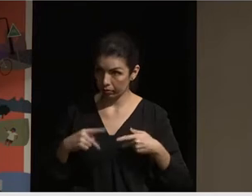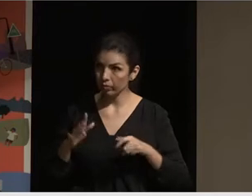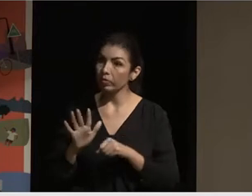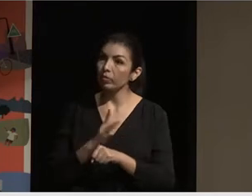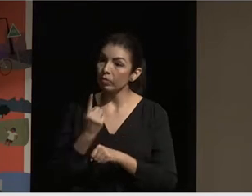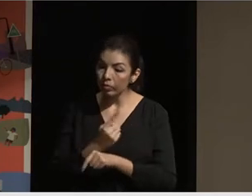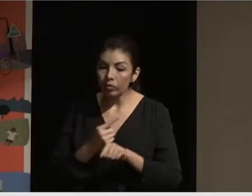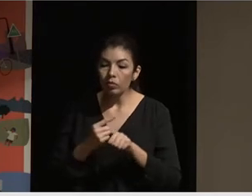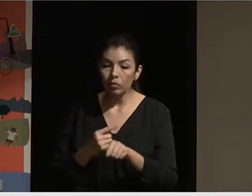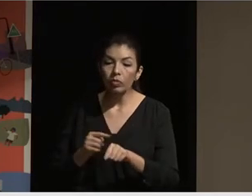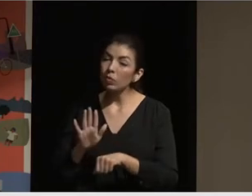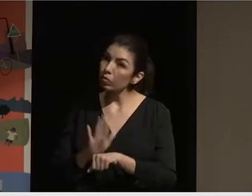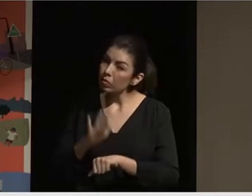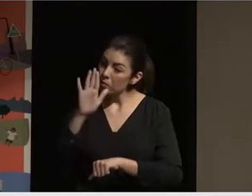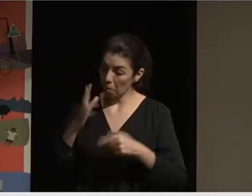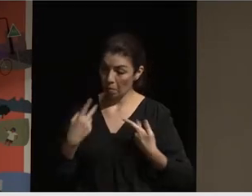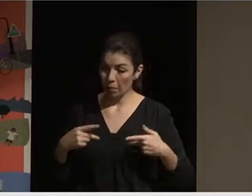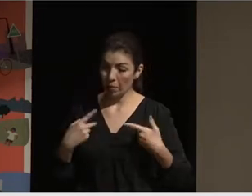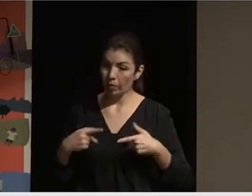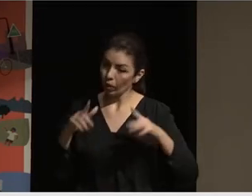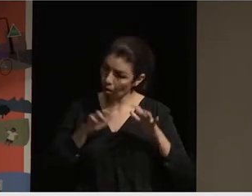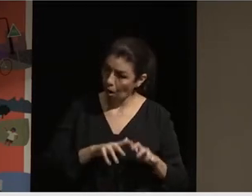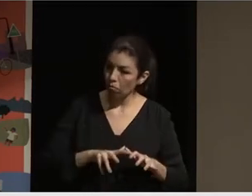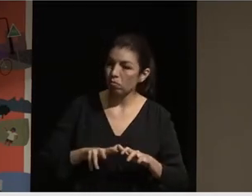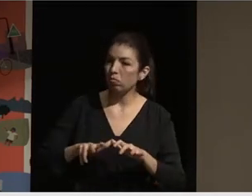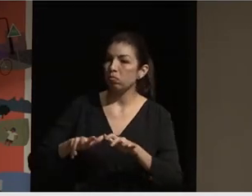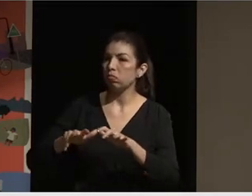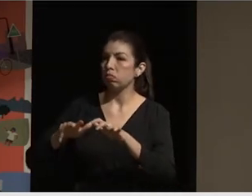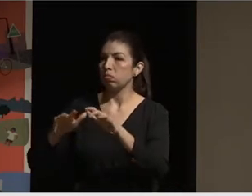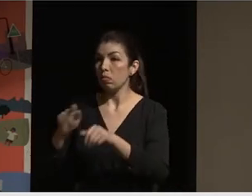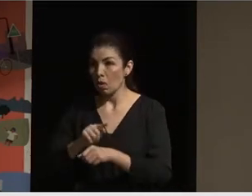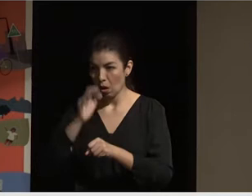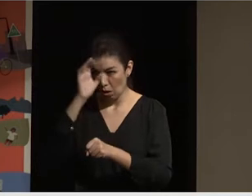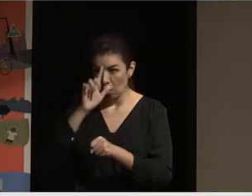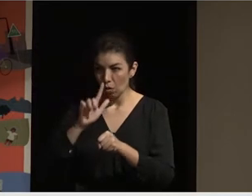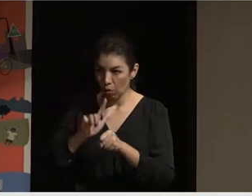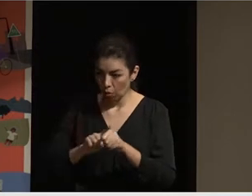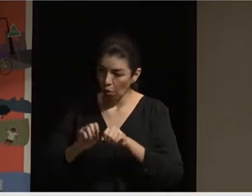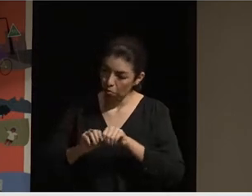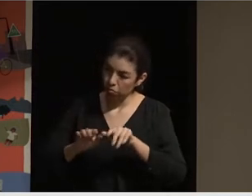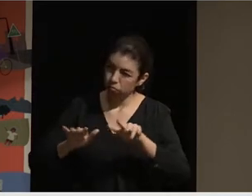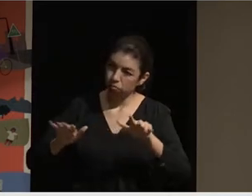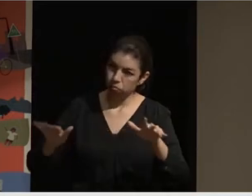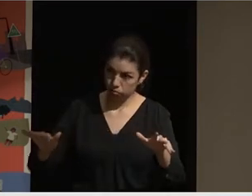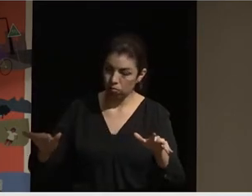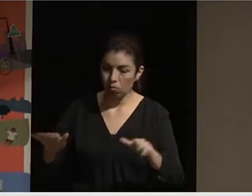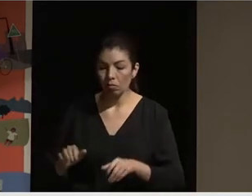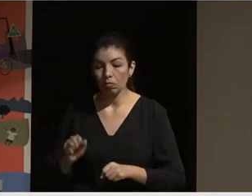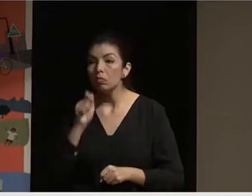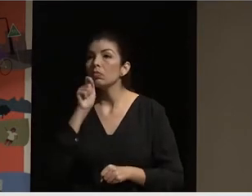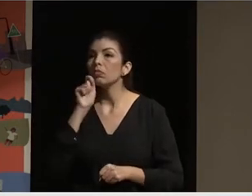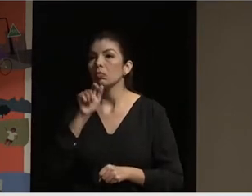de frente, y ahorita ya profundizaremos un poquito más en eso. Y el papel de las clases populares para dificultar, lo que creo que tiene mucho sentido en esta